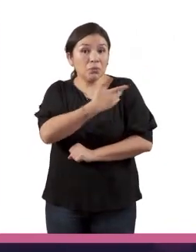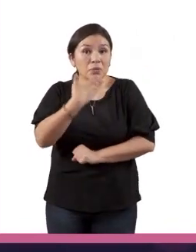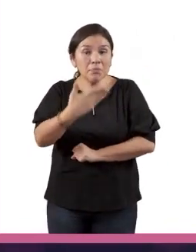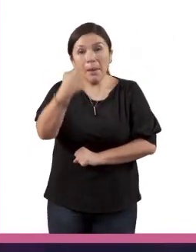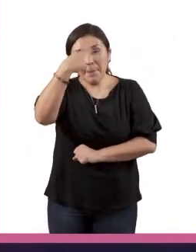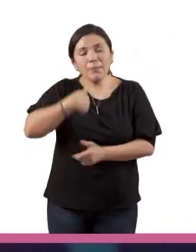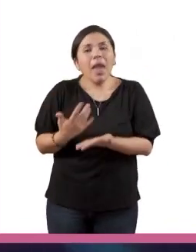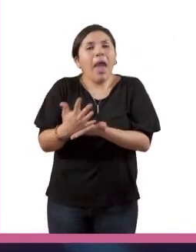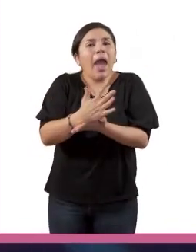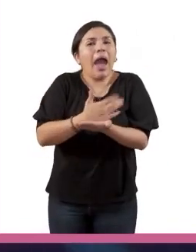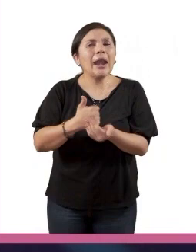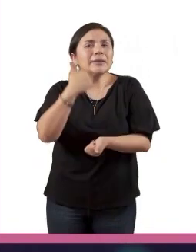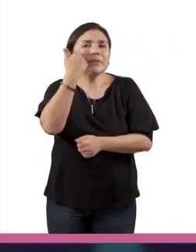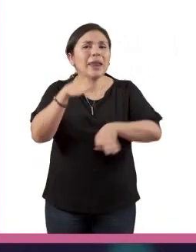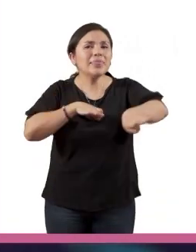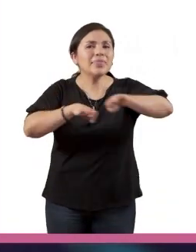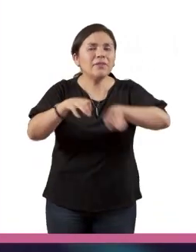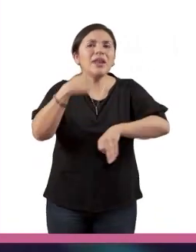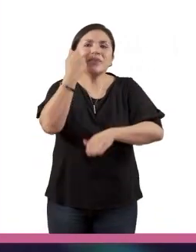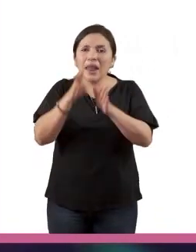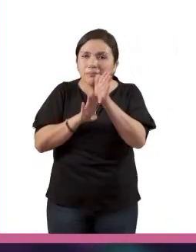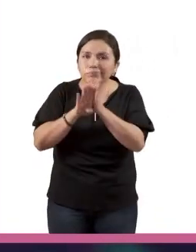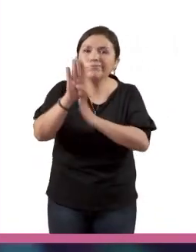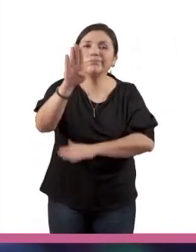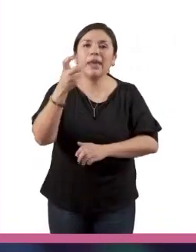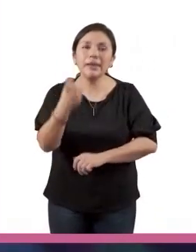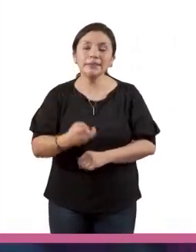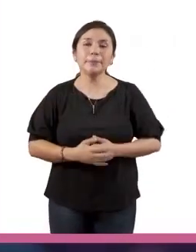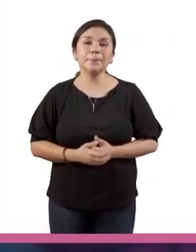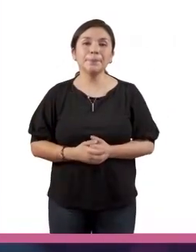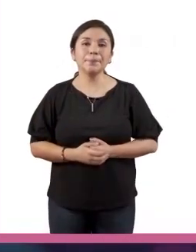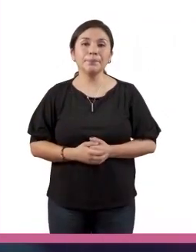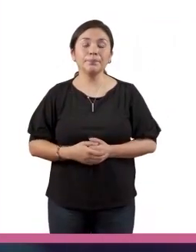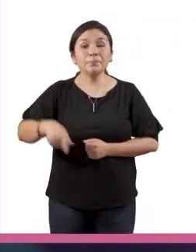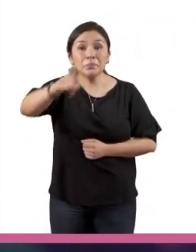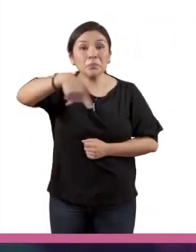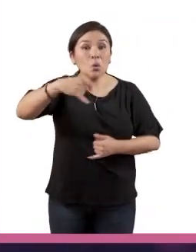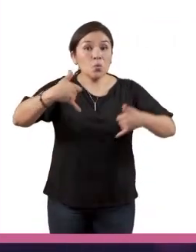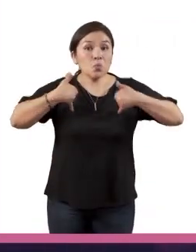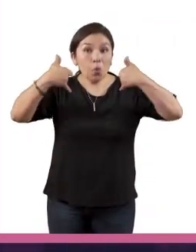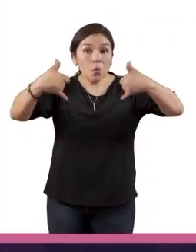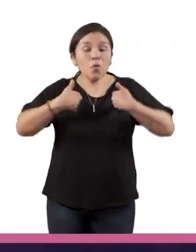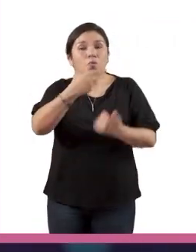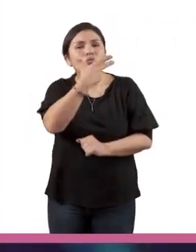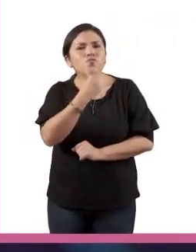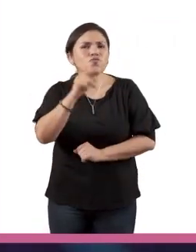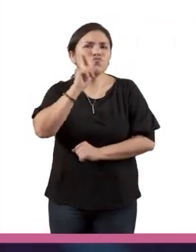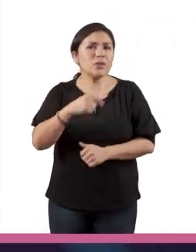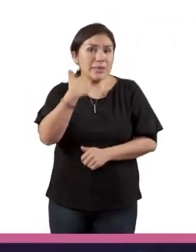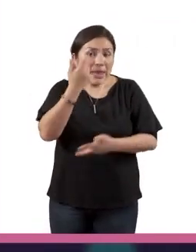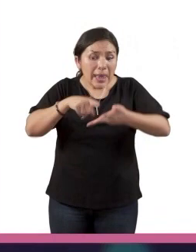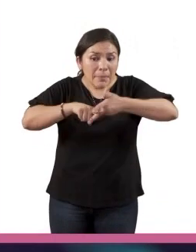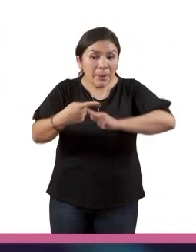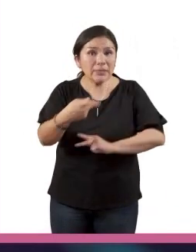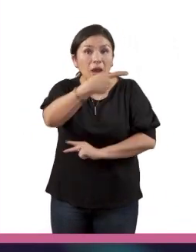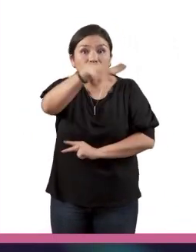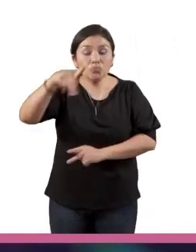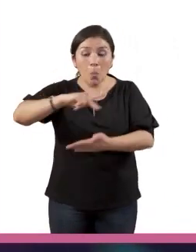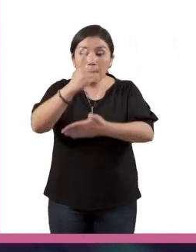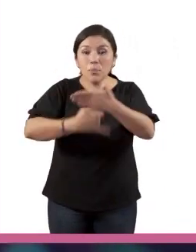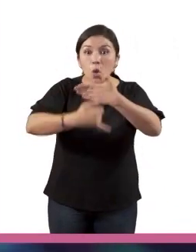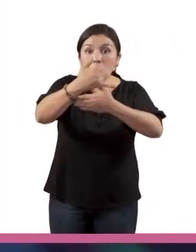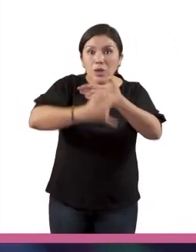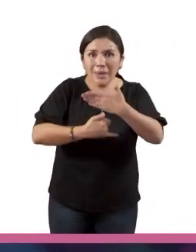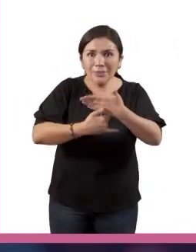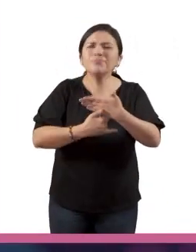las ganas de trabajar y en las ganas de querer salir adelante. A los chicos y chicas que quieren empezar sus propios